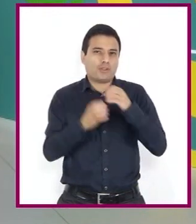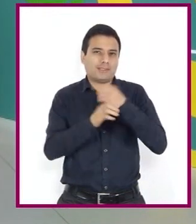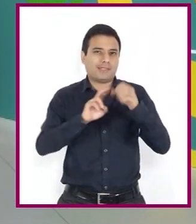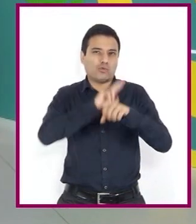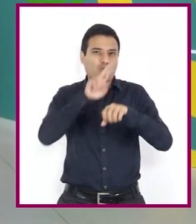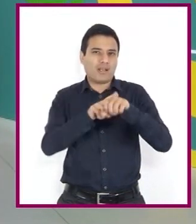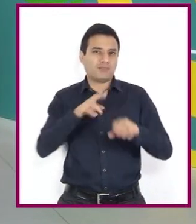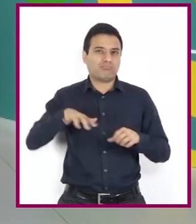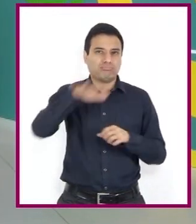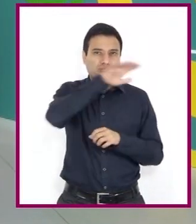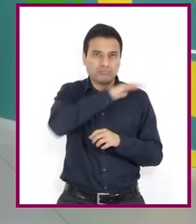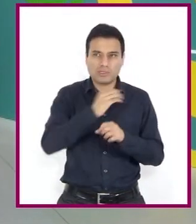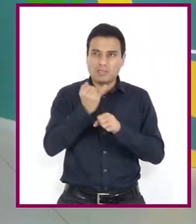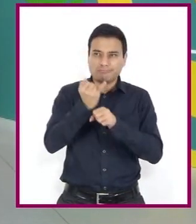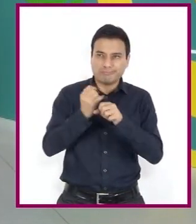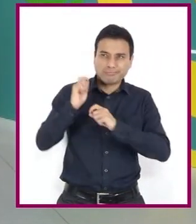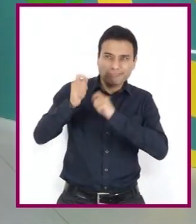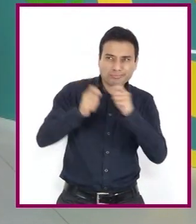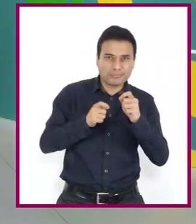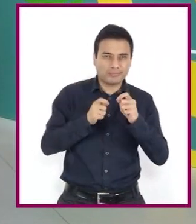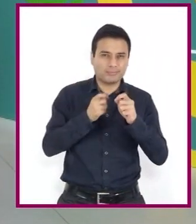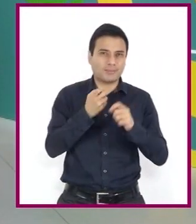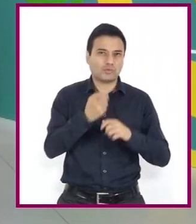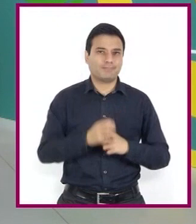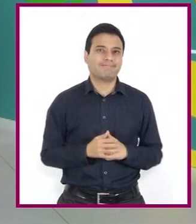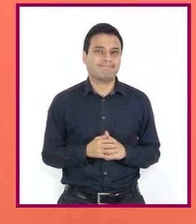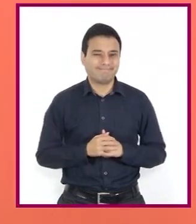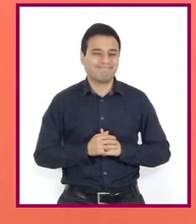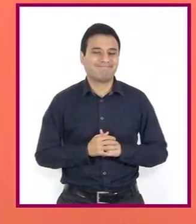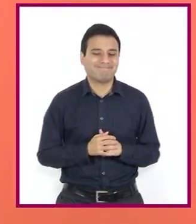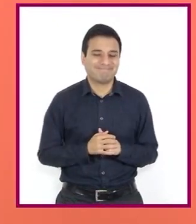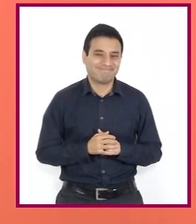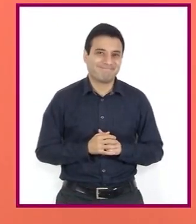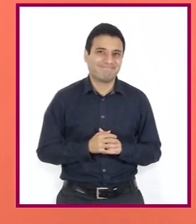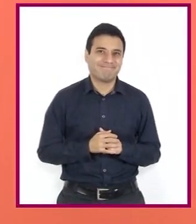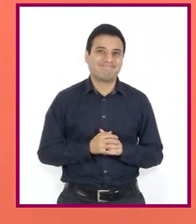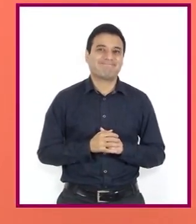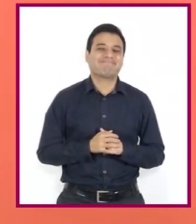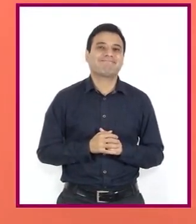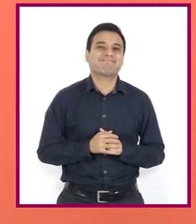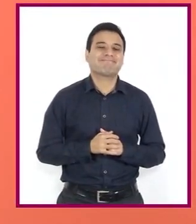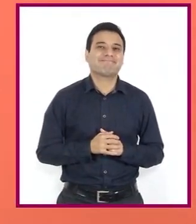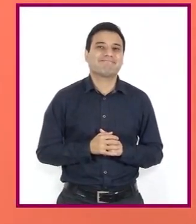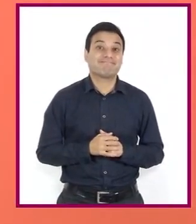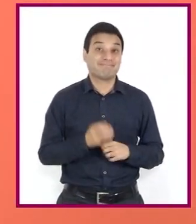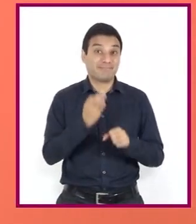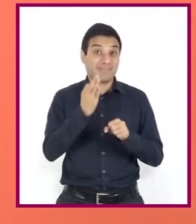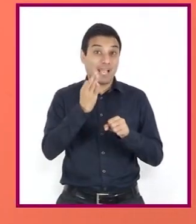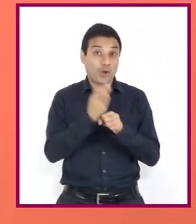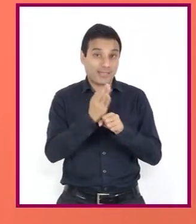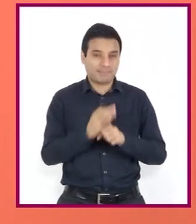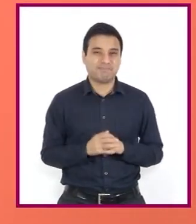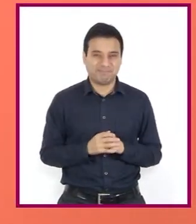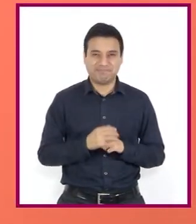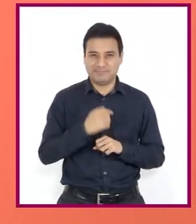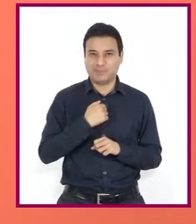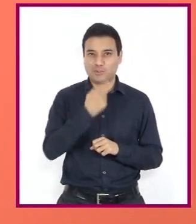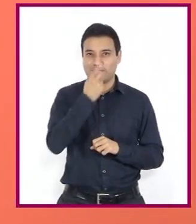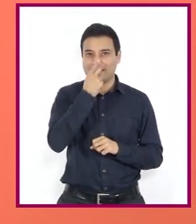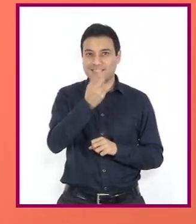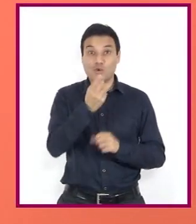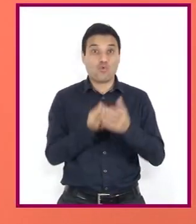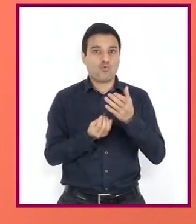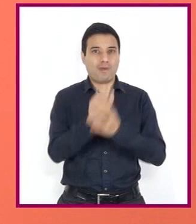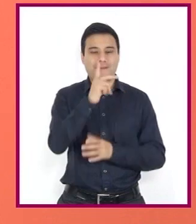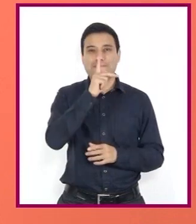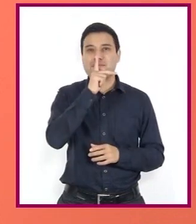predictiva, comprobable, explicativa y coherente. Es momento de agregar una nueva palabra a